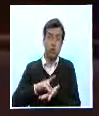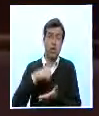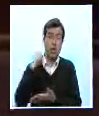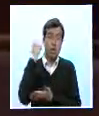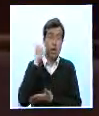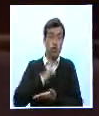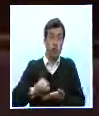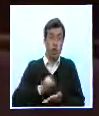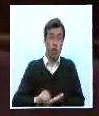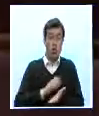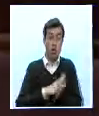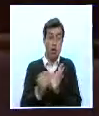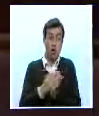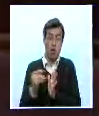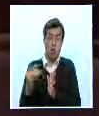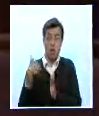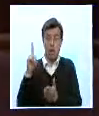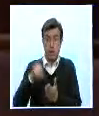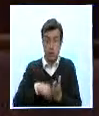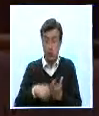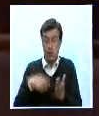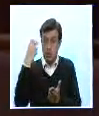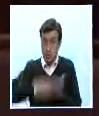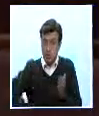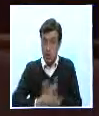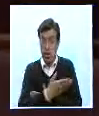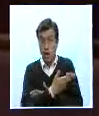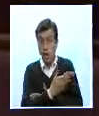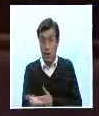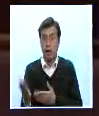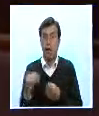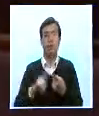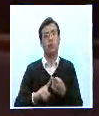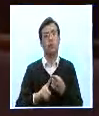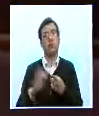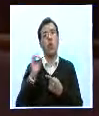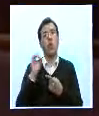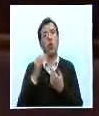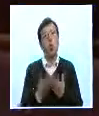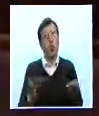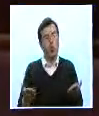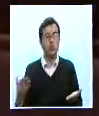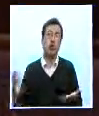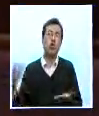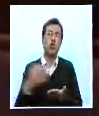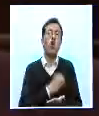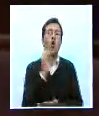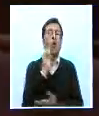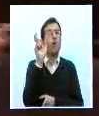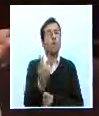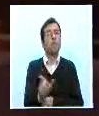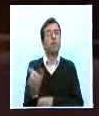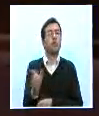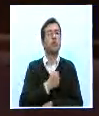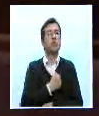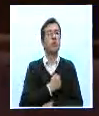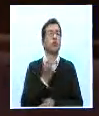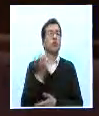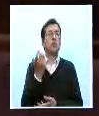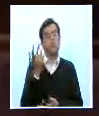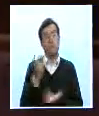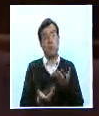derechos de autor pero adicionalmente establecer medidas cautelares sobre los bienes o sobre las personas jurídicas porque también se